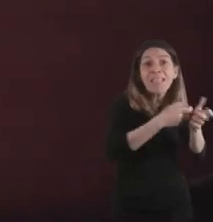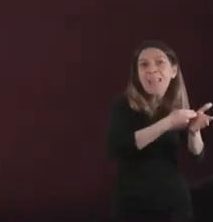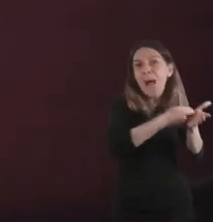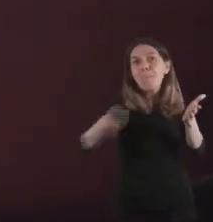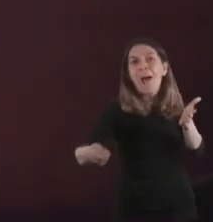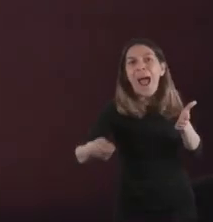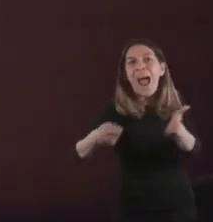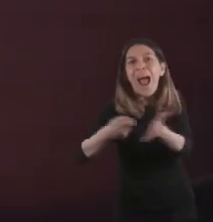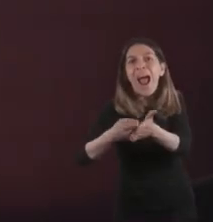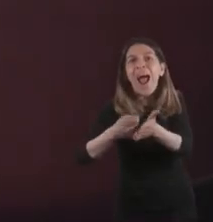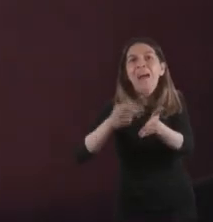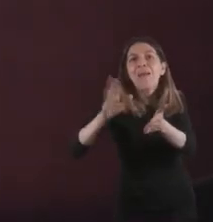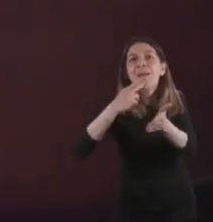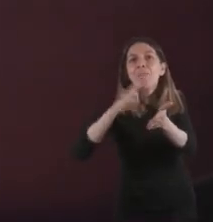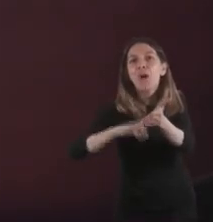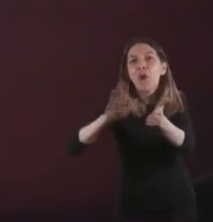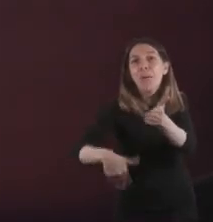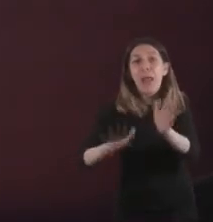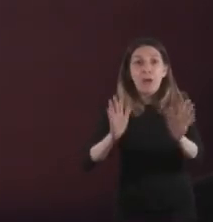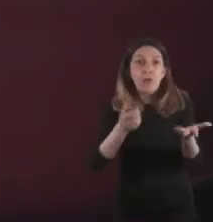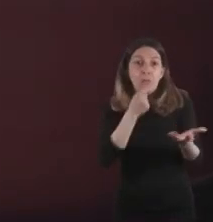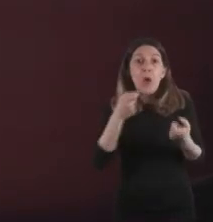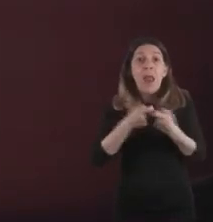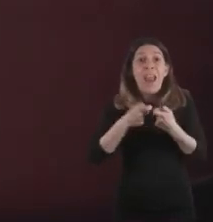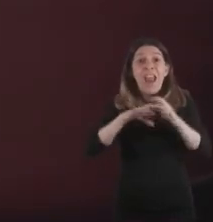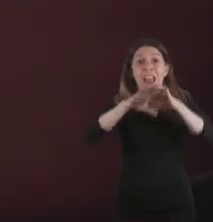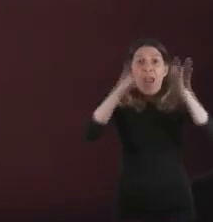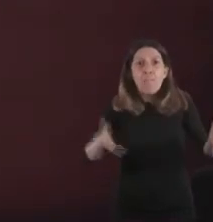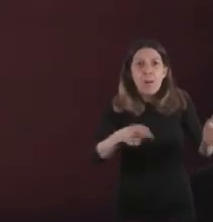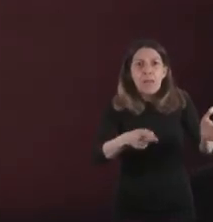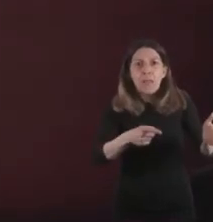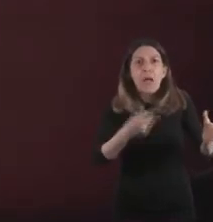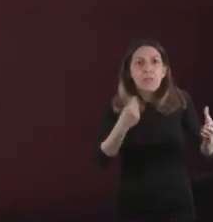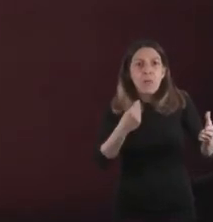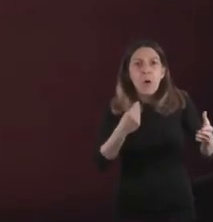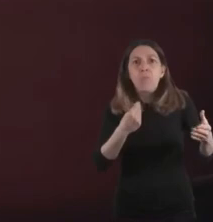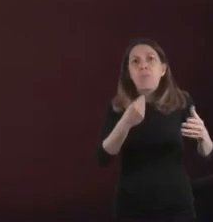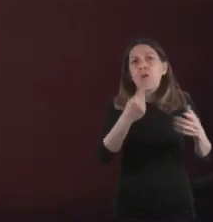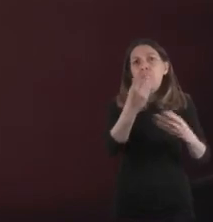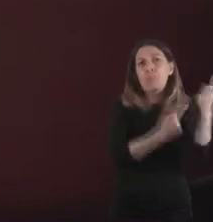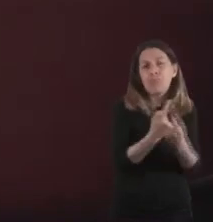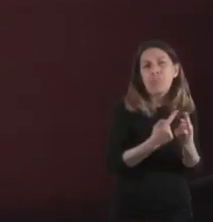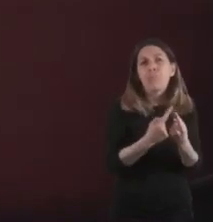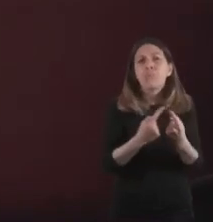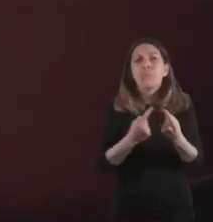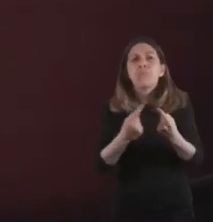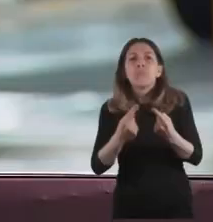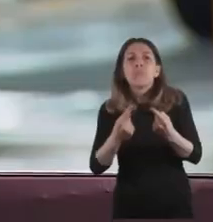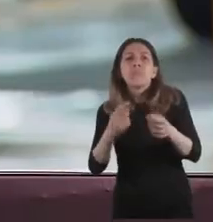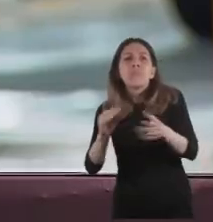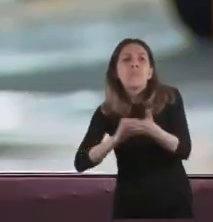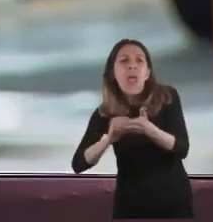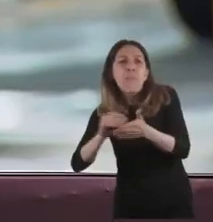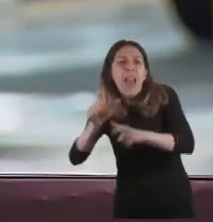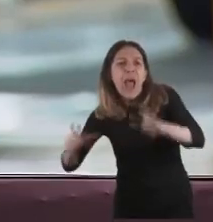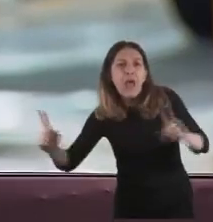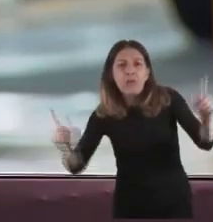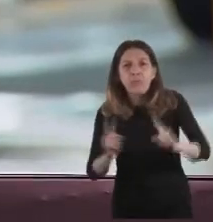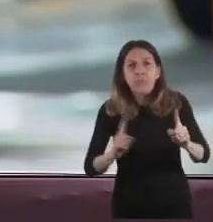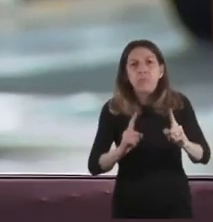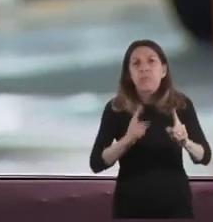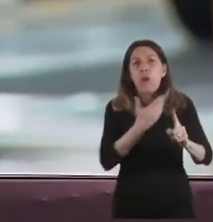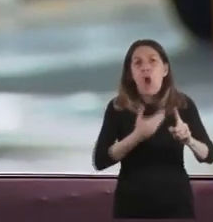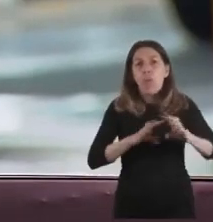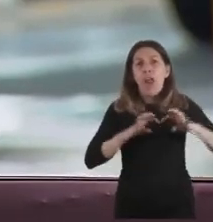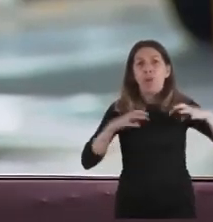Pone la empresa, ponen los trabajadores, pone el Estado en una mesa que ha demostrado además ser virtuosa.